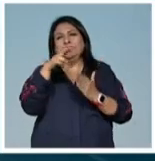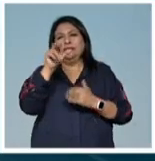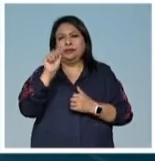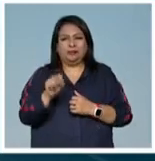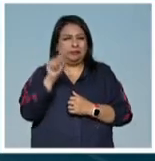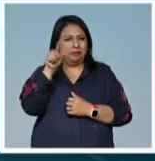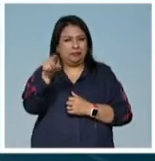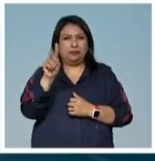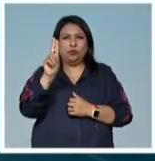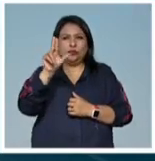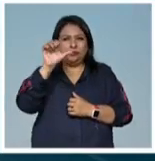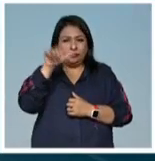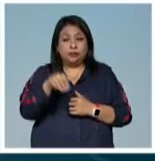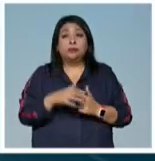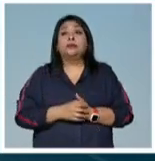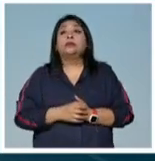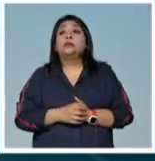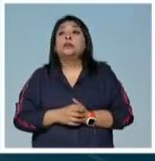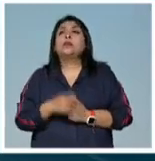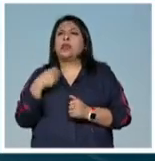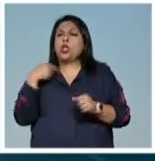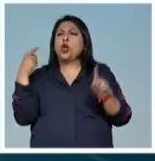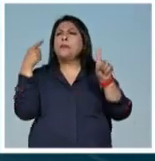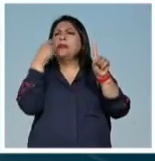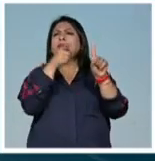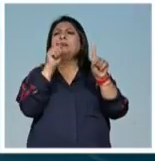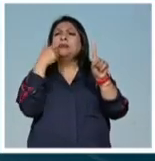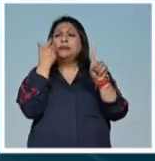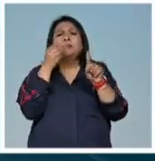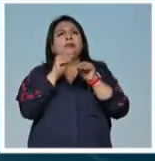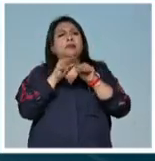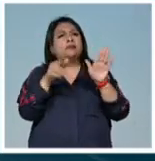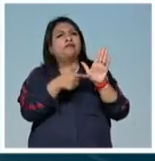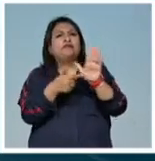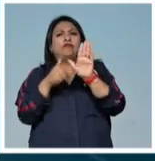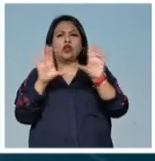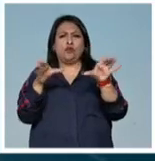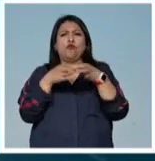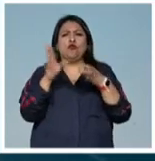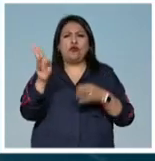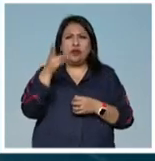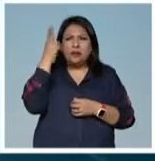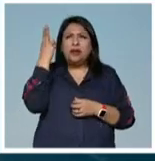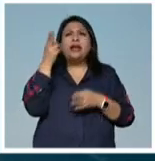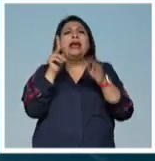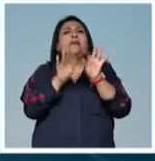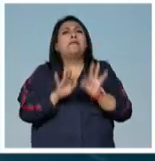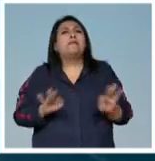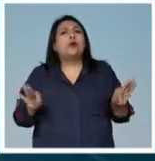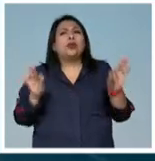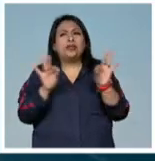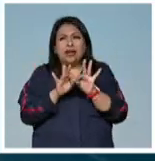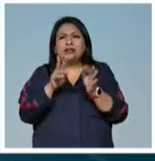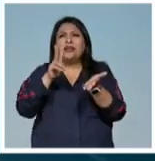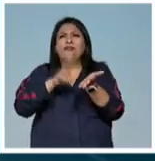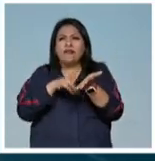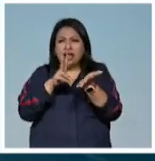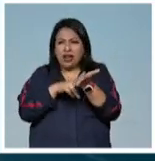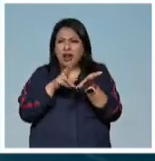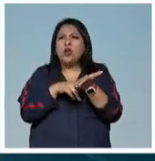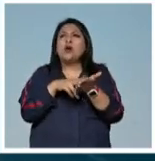estudios. Nuestro objetivo principal era dar a conocer a la comunidad universitaria la importancia y el valor supremo